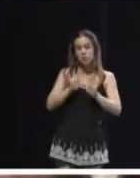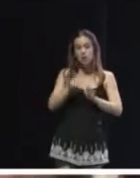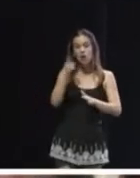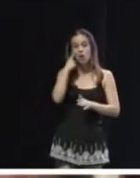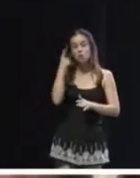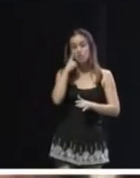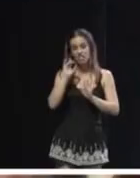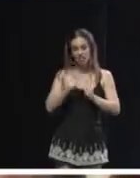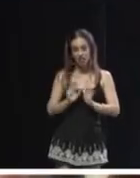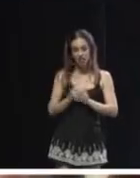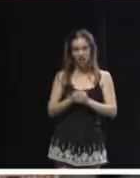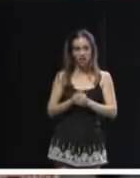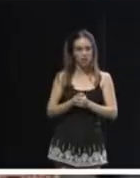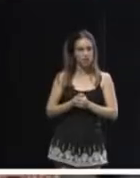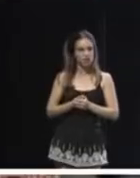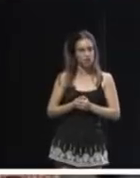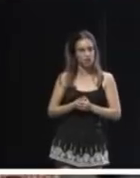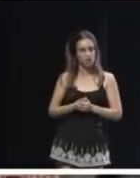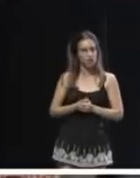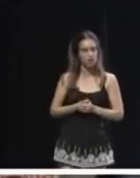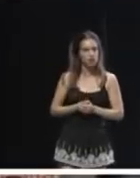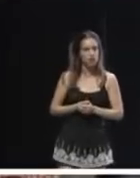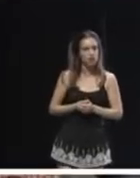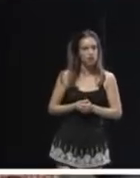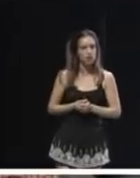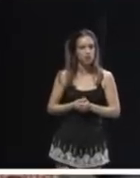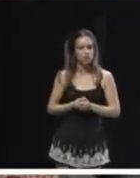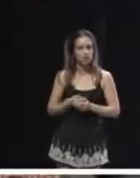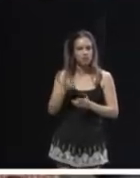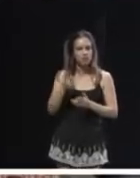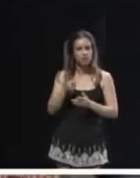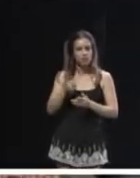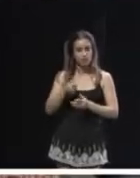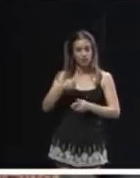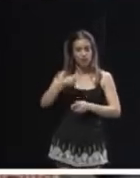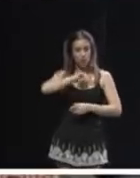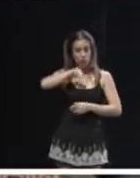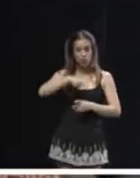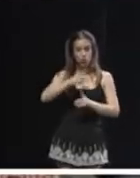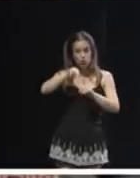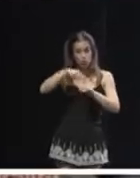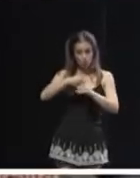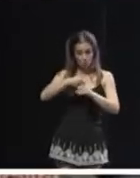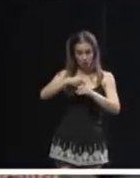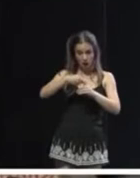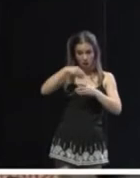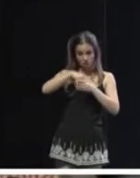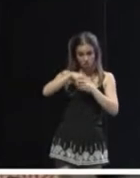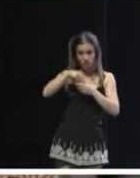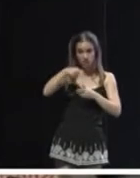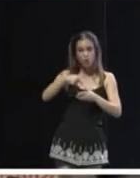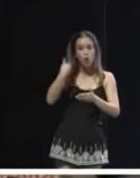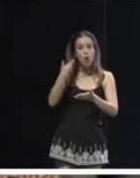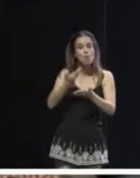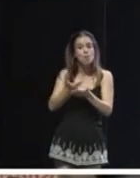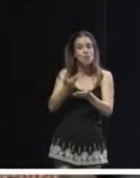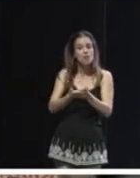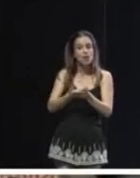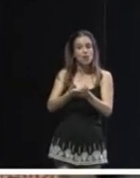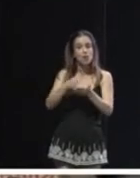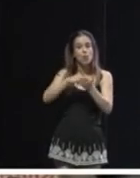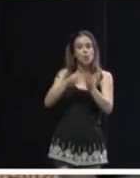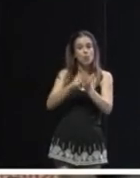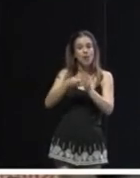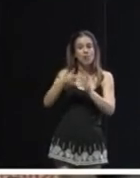tenemos que hacer mucho más. Desde Sumar estamos pidiendo un plan de